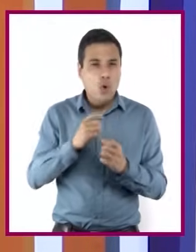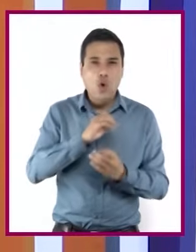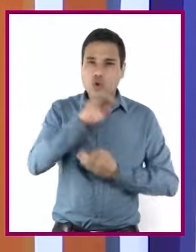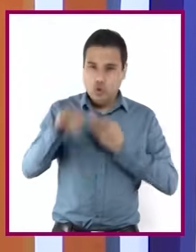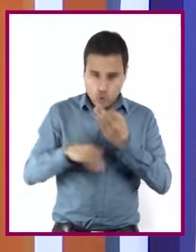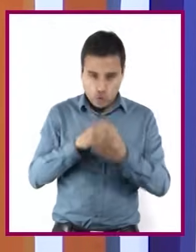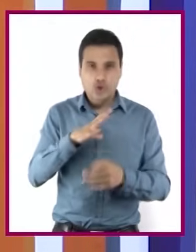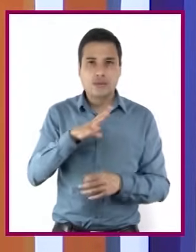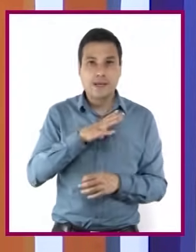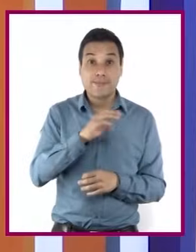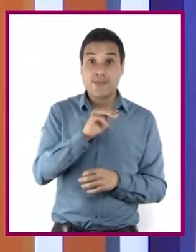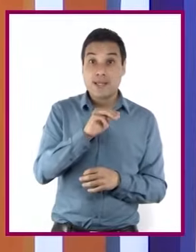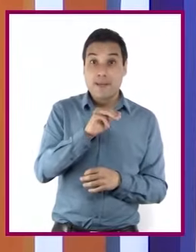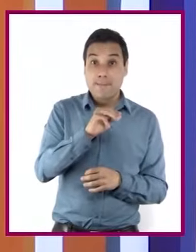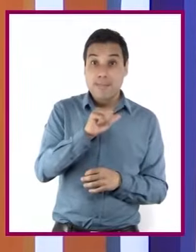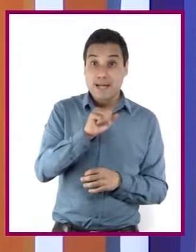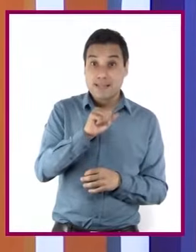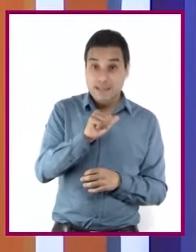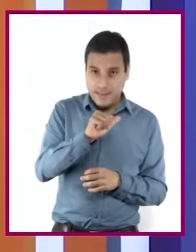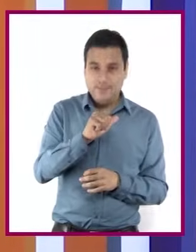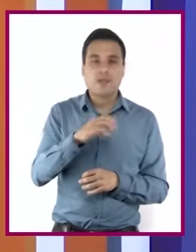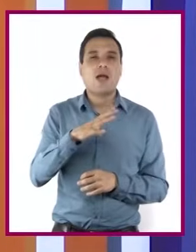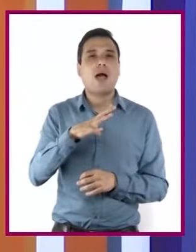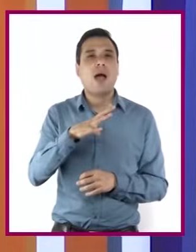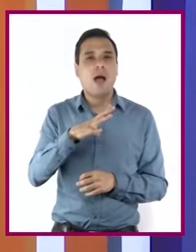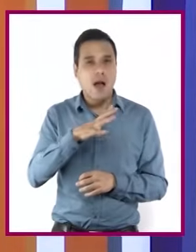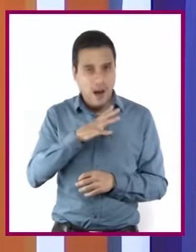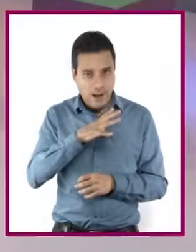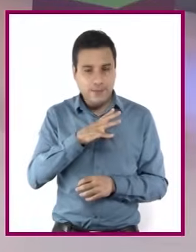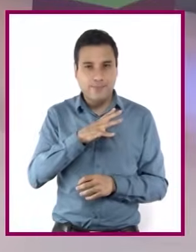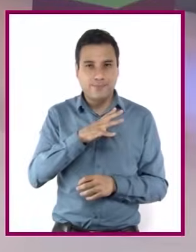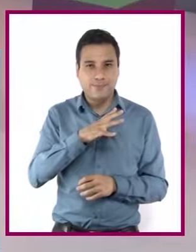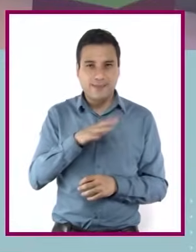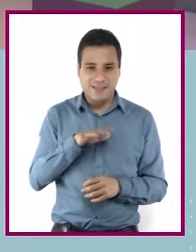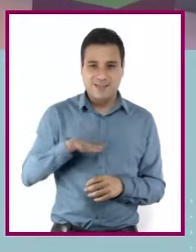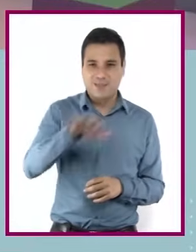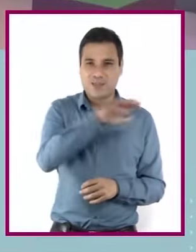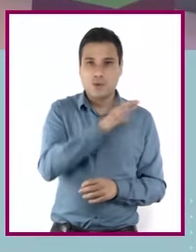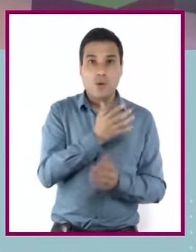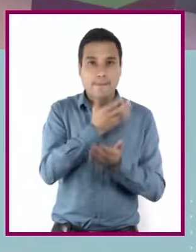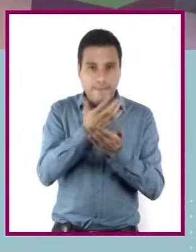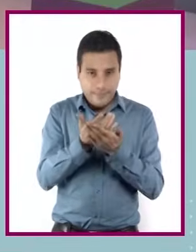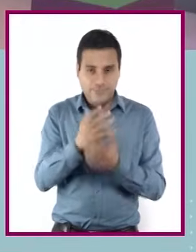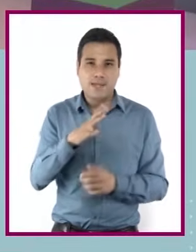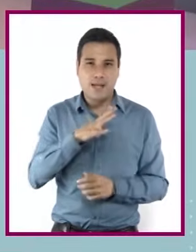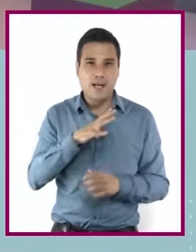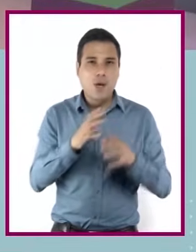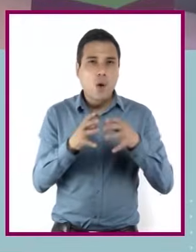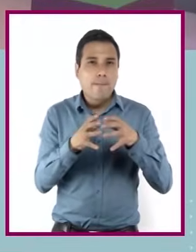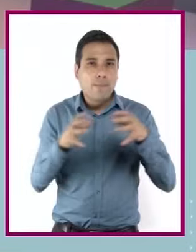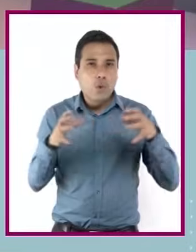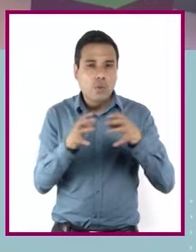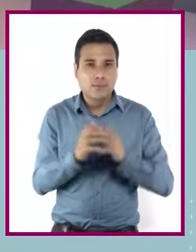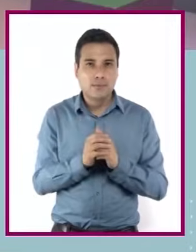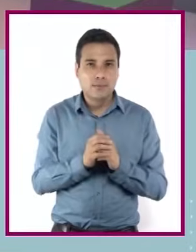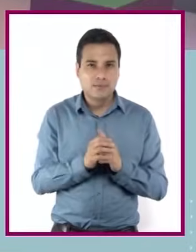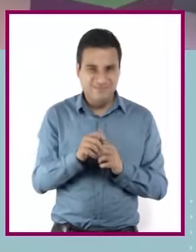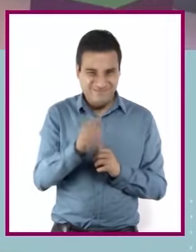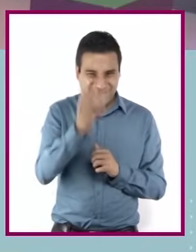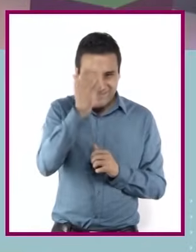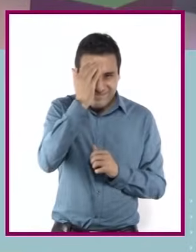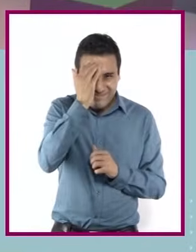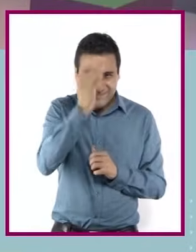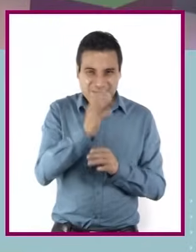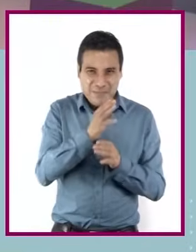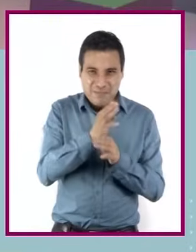masa y ocupan un espacio, es decir, tienen volumen. ¿Recuerdan qué es la materia y qué es el